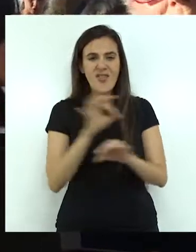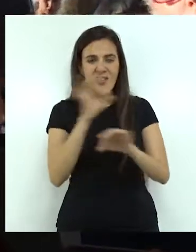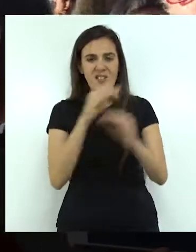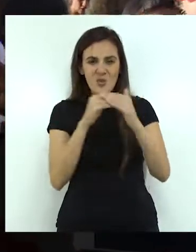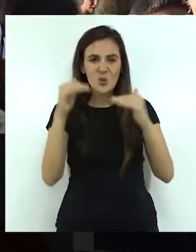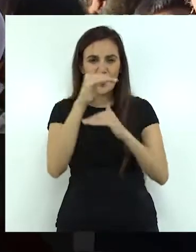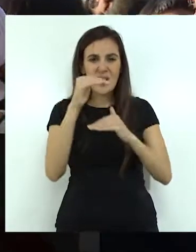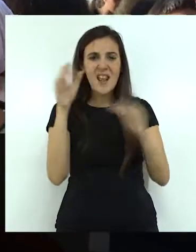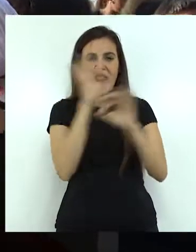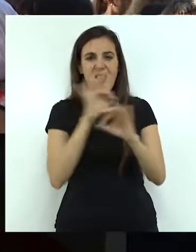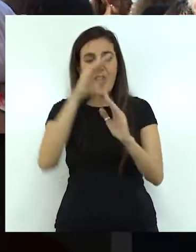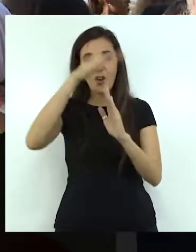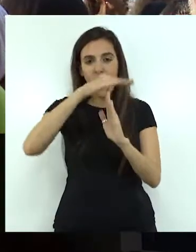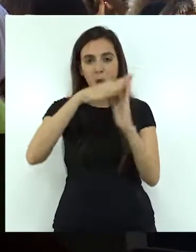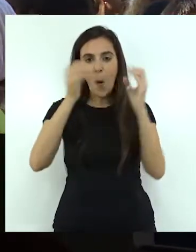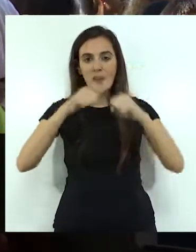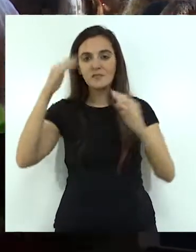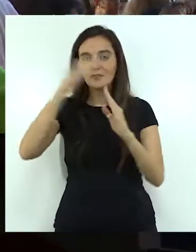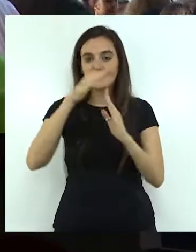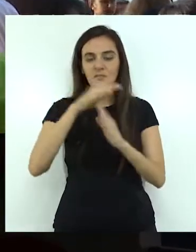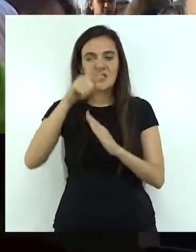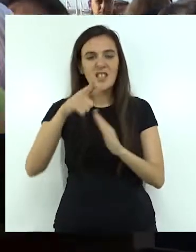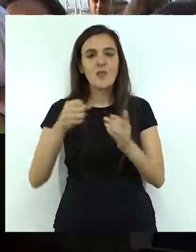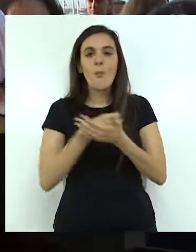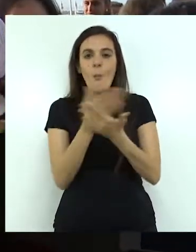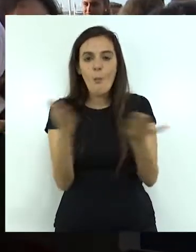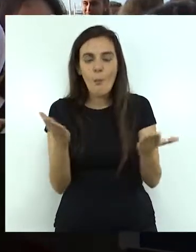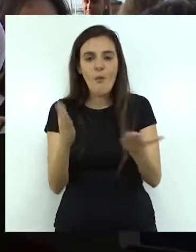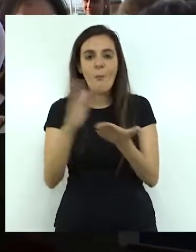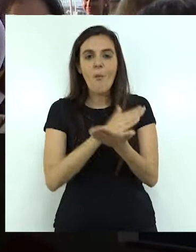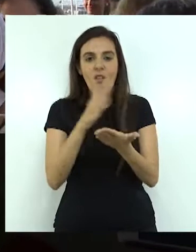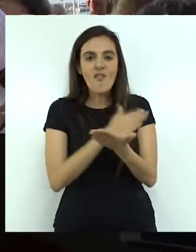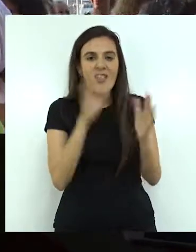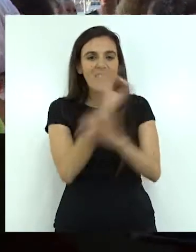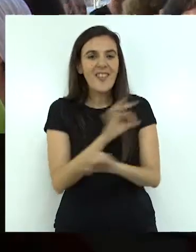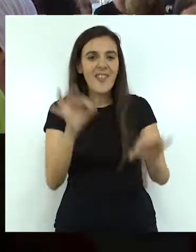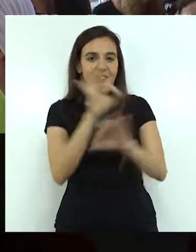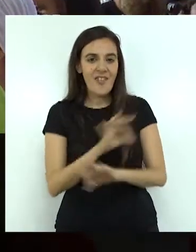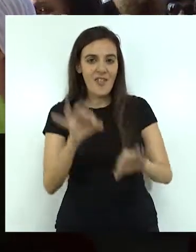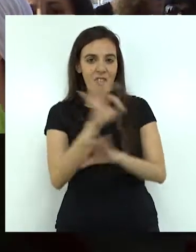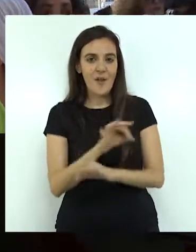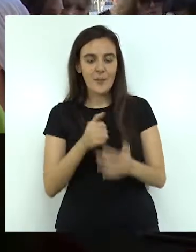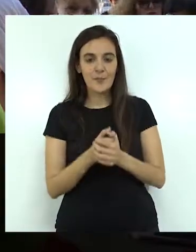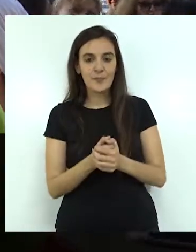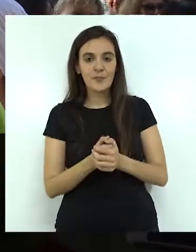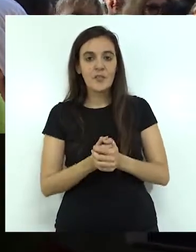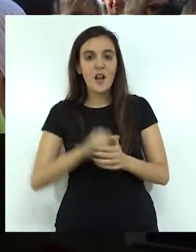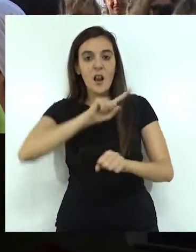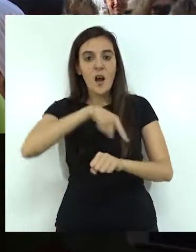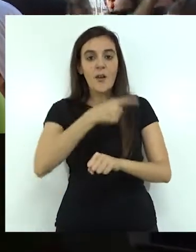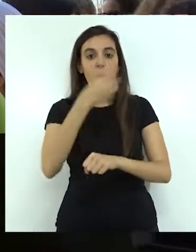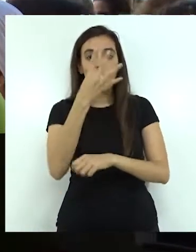congelado el convenio y ellos vengan beneficios familia los clientes ya nosotros ni un duro ahora a 4 euro y pico